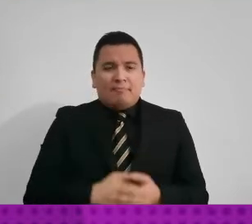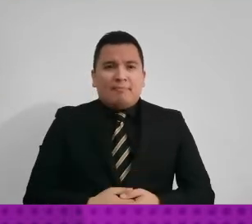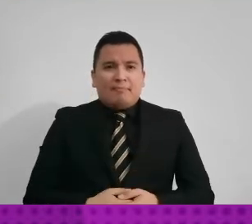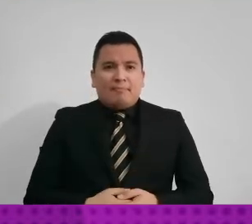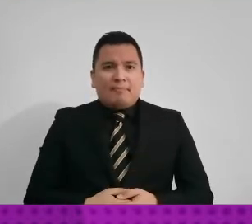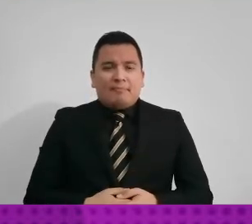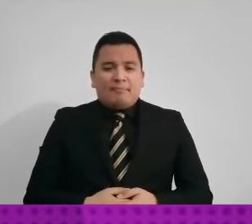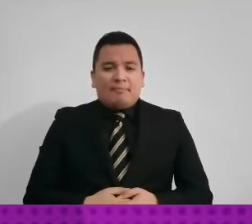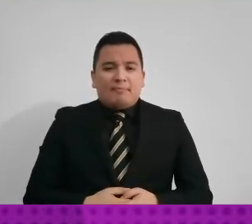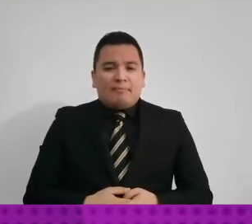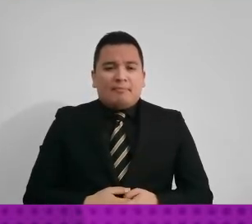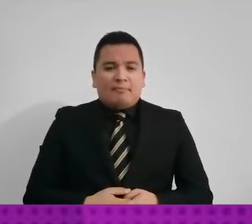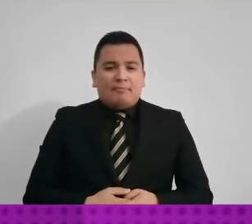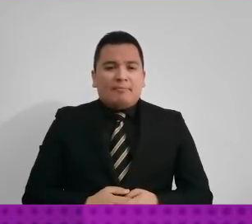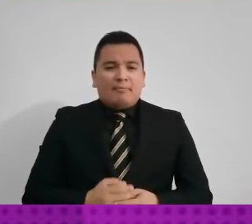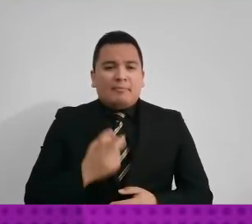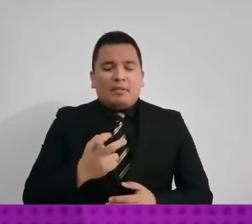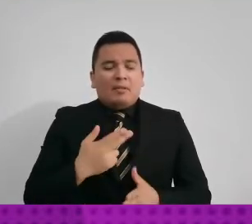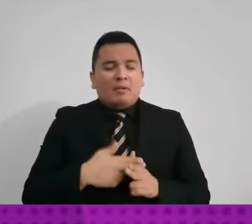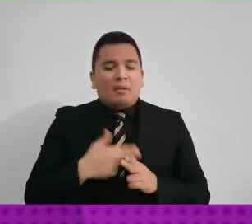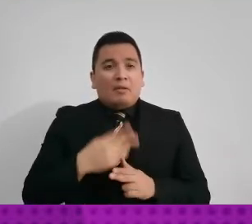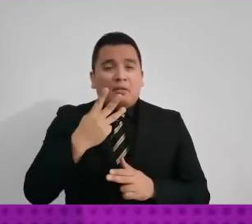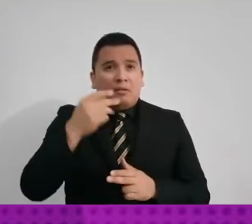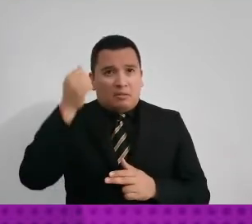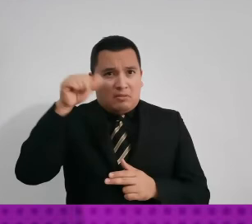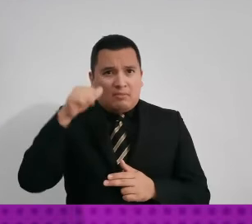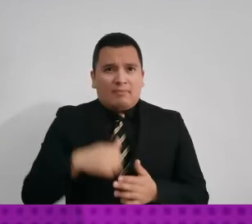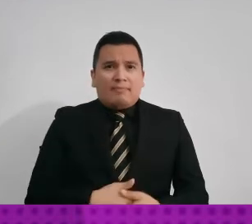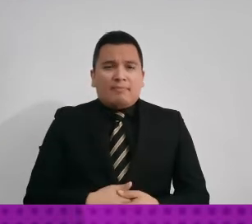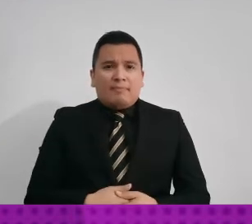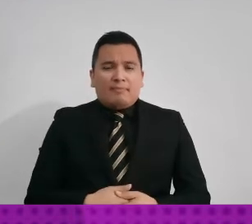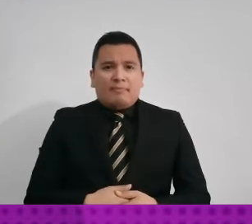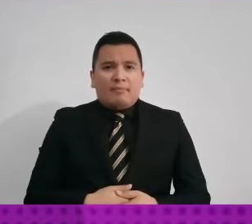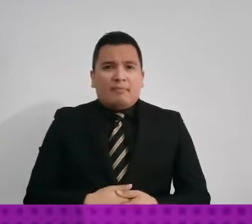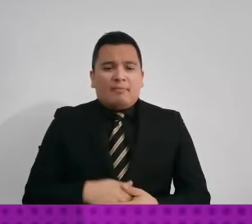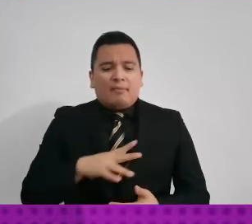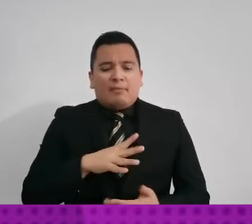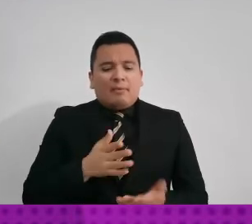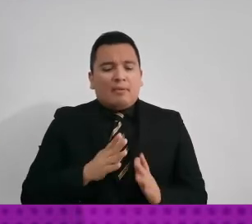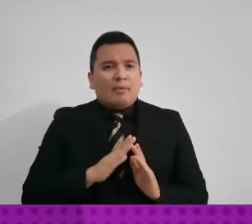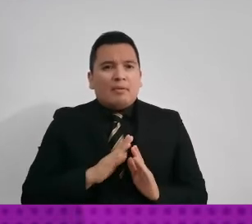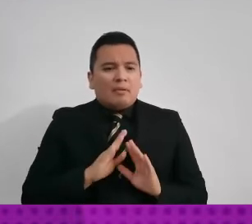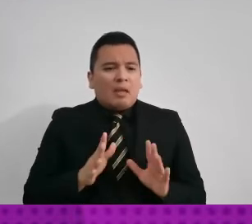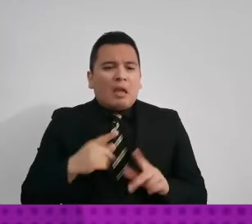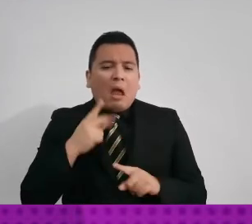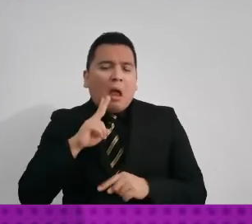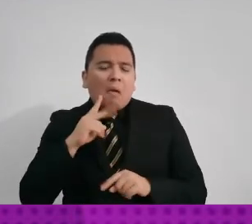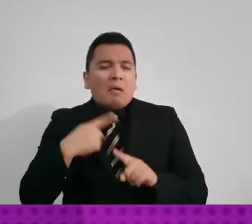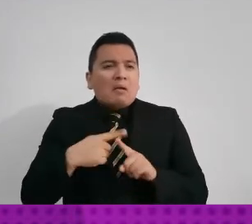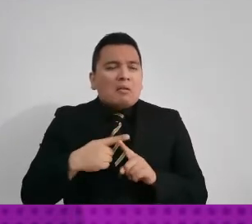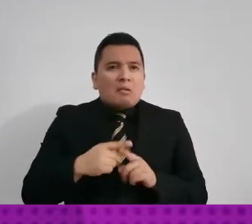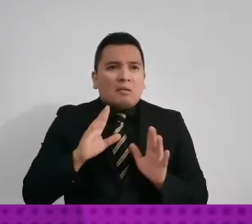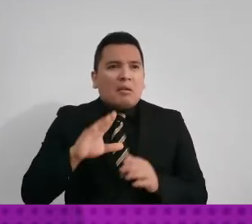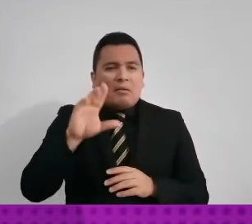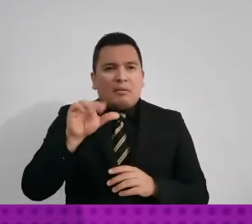momento para esta tarea, pero esto será más tardar el 3 de abril, Guillermo, cuando ya se defina